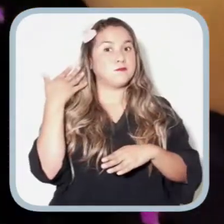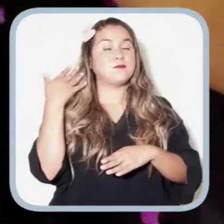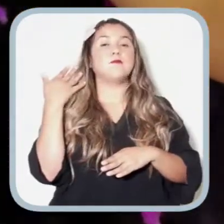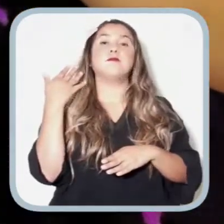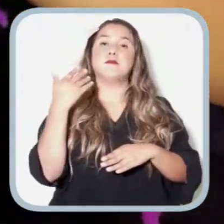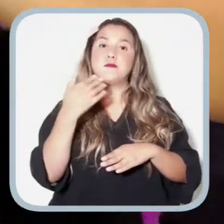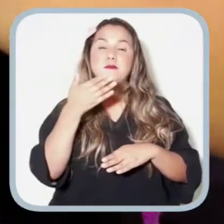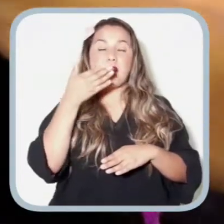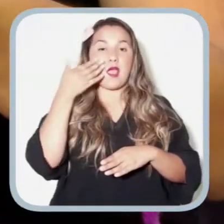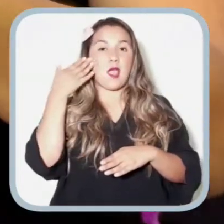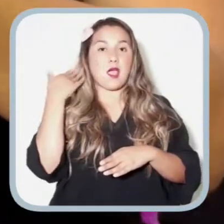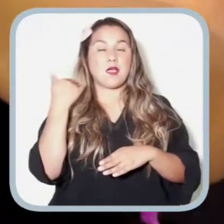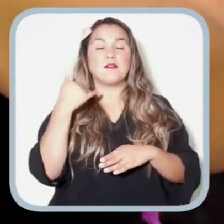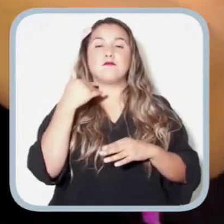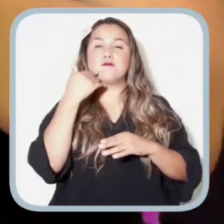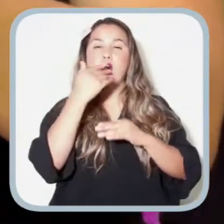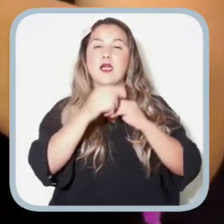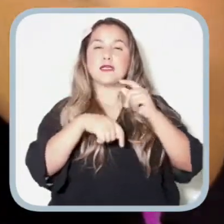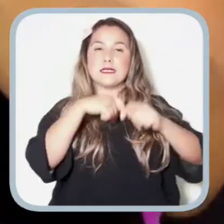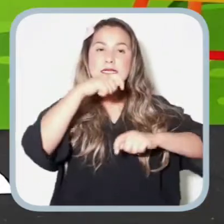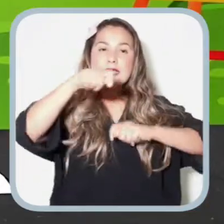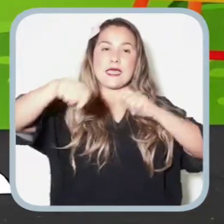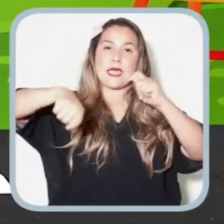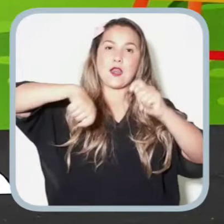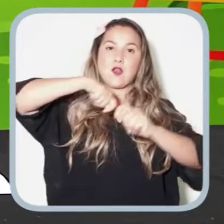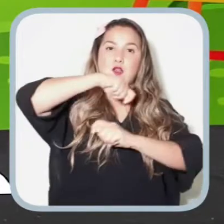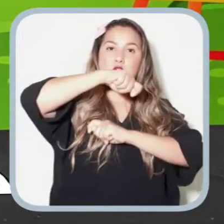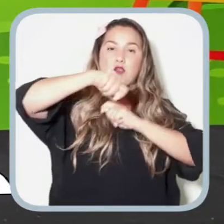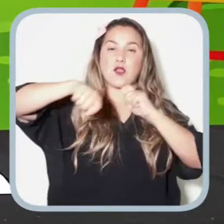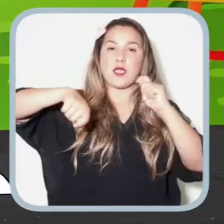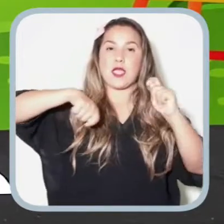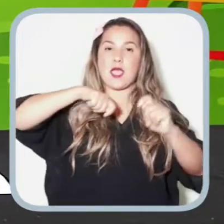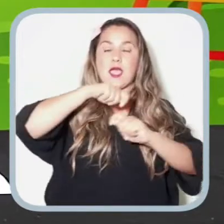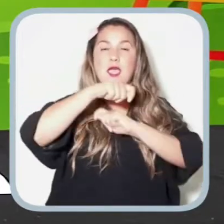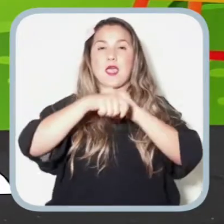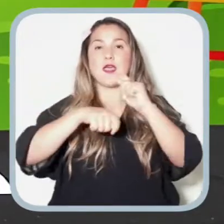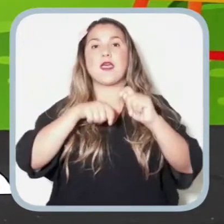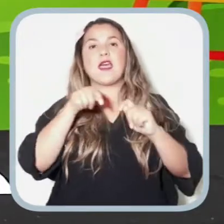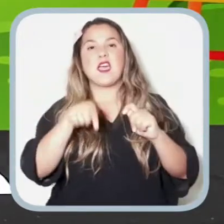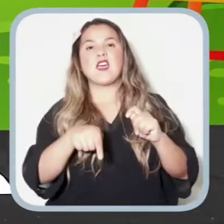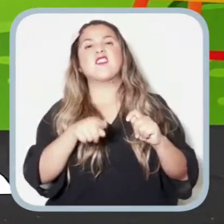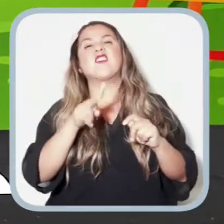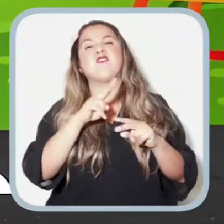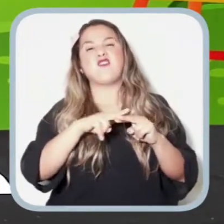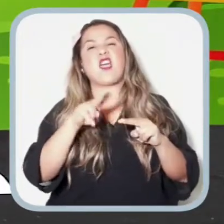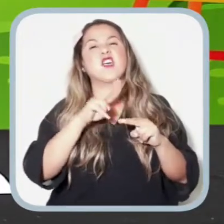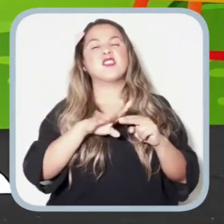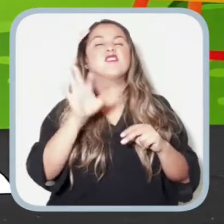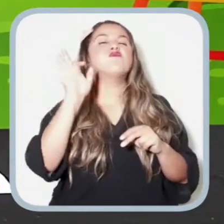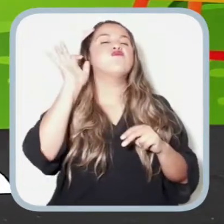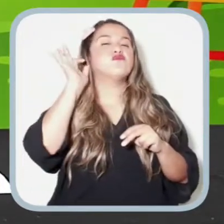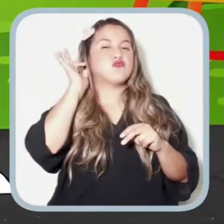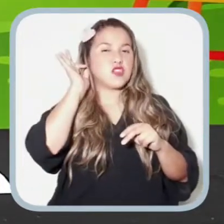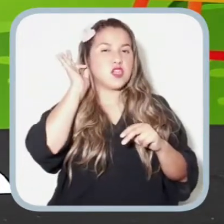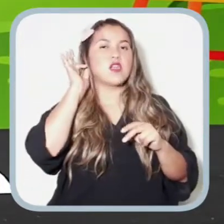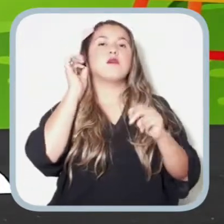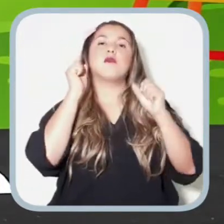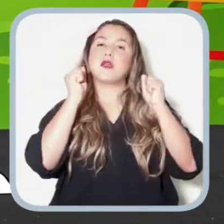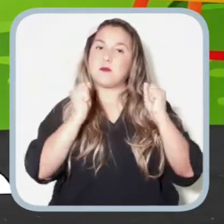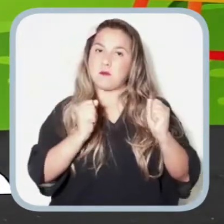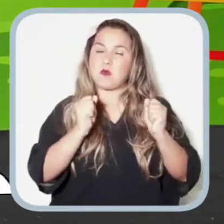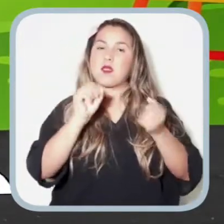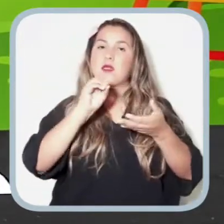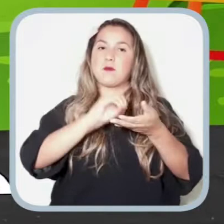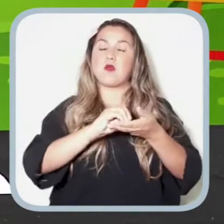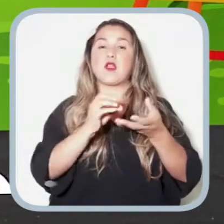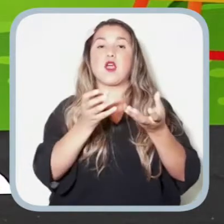voy a seguir enrollando voy a decidir saben que esta vez yo voy a hacer una hembra porque la hembra puede poner sus